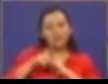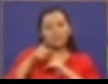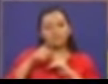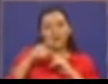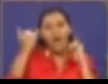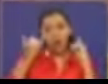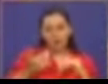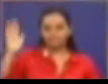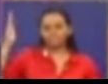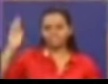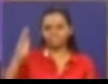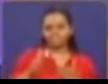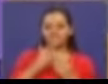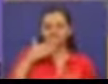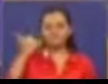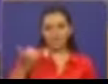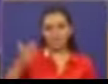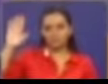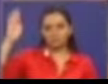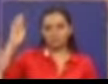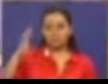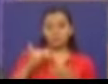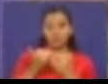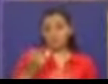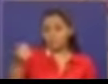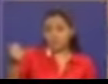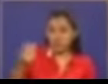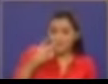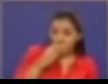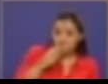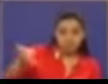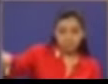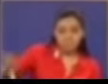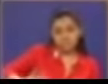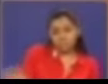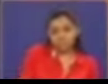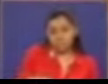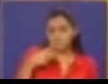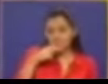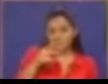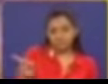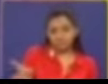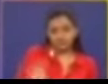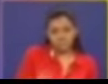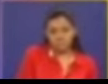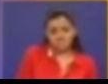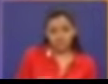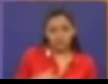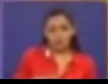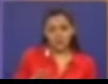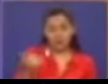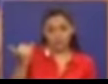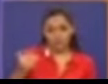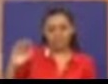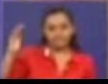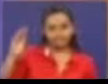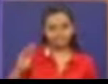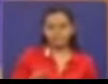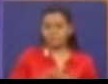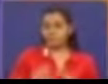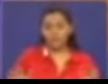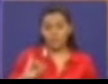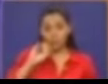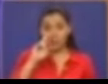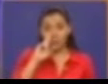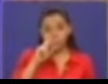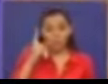fundamental. Esto les deja sin piso a los mentirosos de siempre. Y ha bajado y bastante, ¿eh? Comparado con junio del